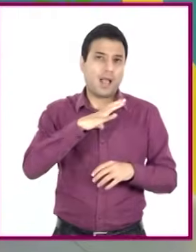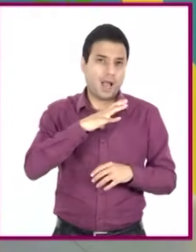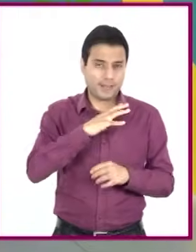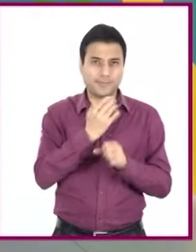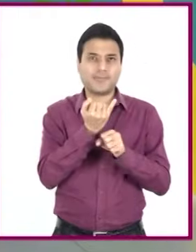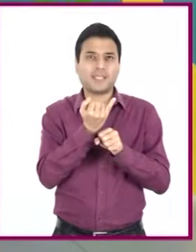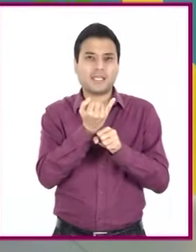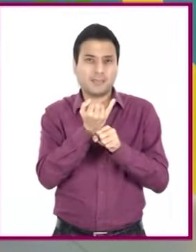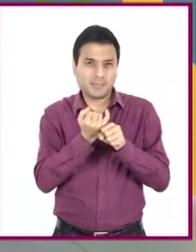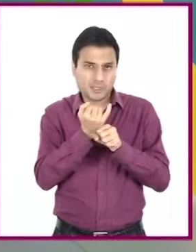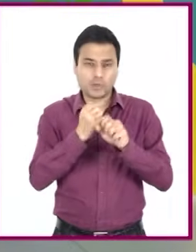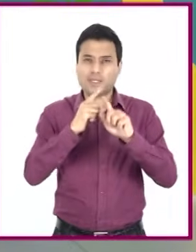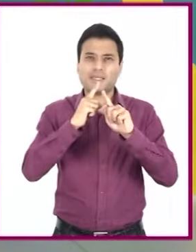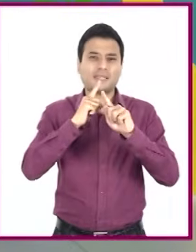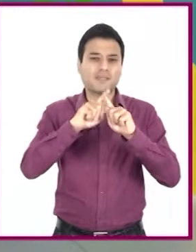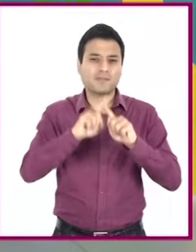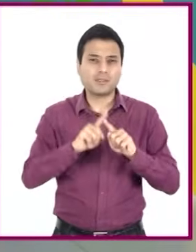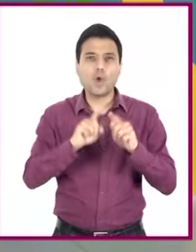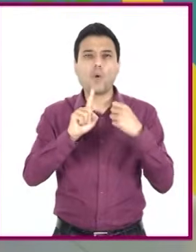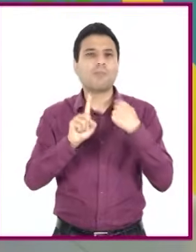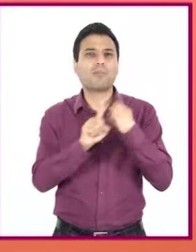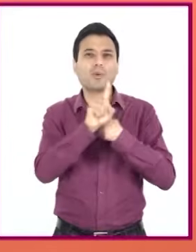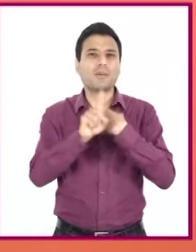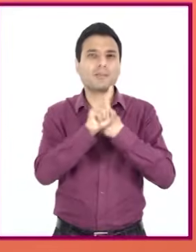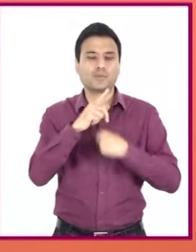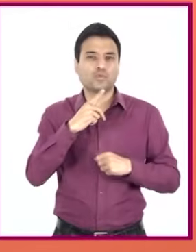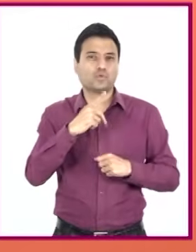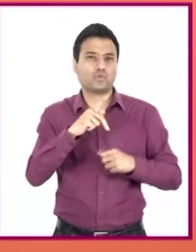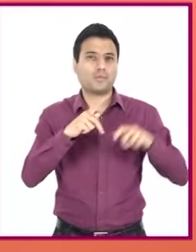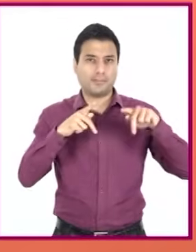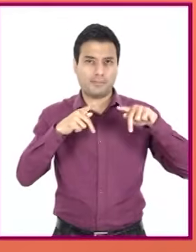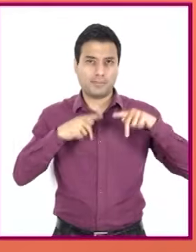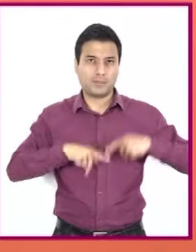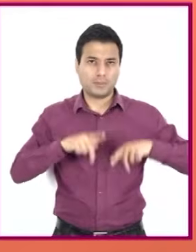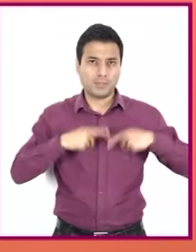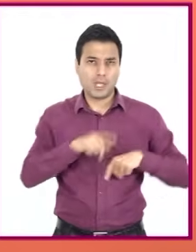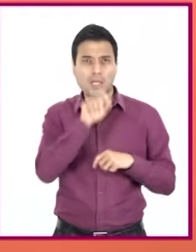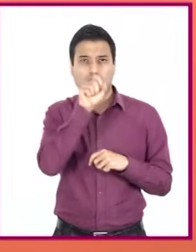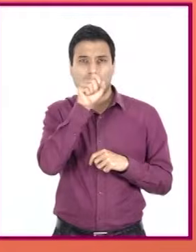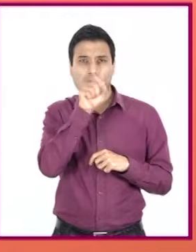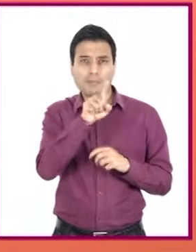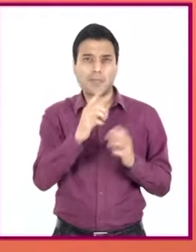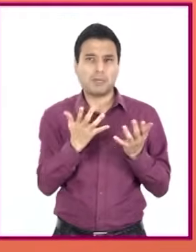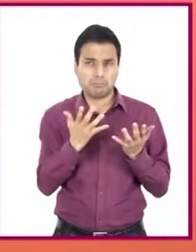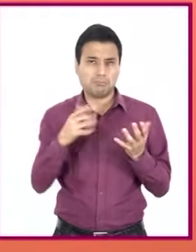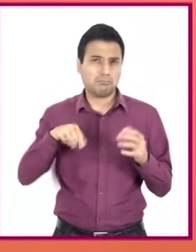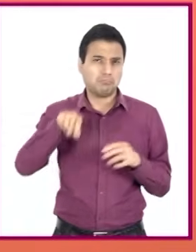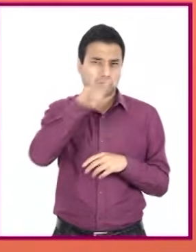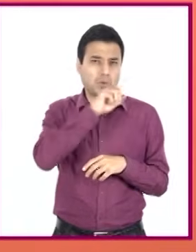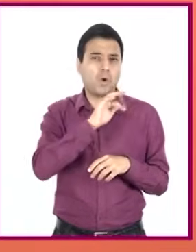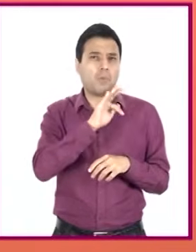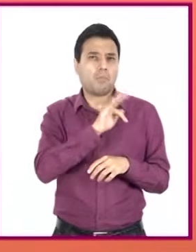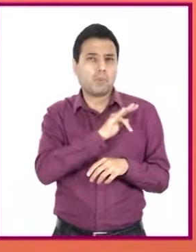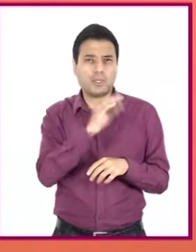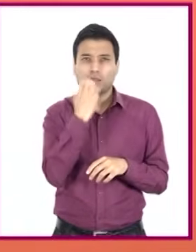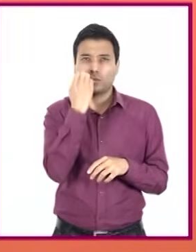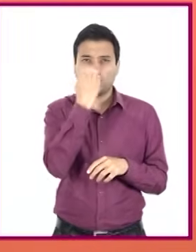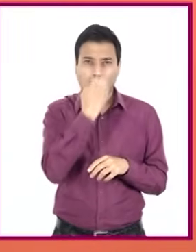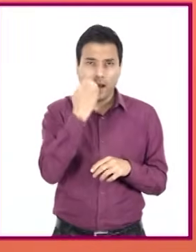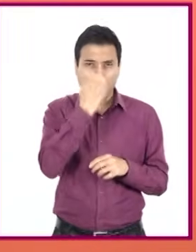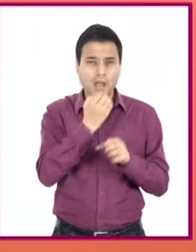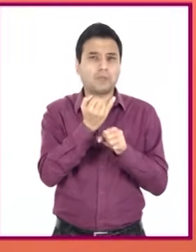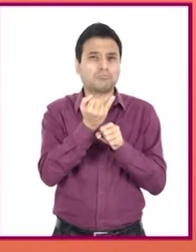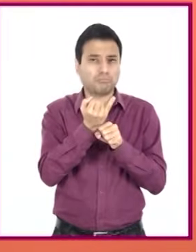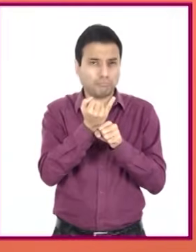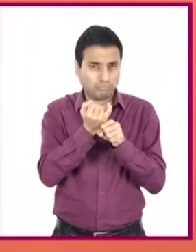resolver problemas y retos que aquejan a la humanidad, también podemos realizar investigaciones científicas escolares para